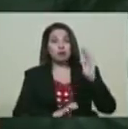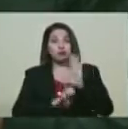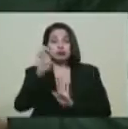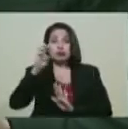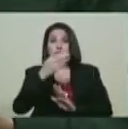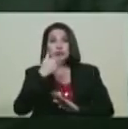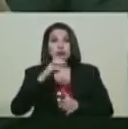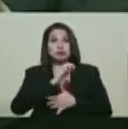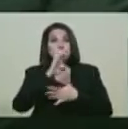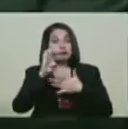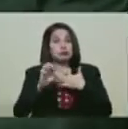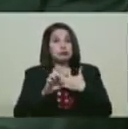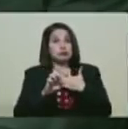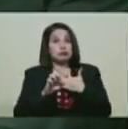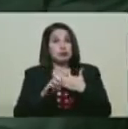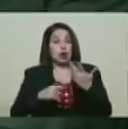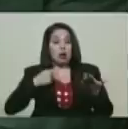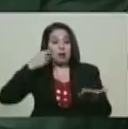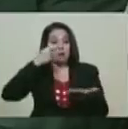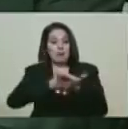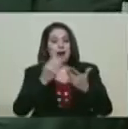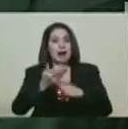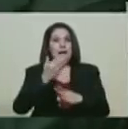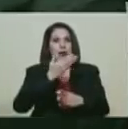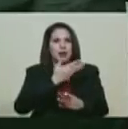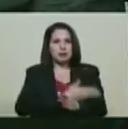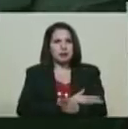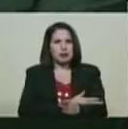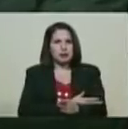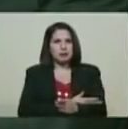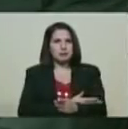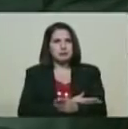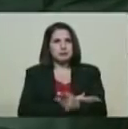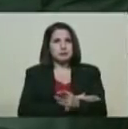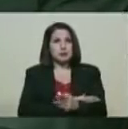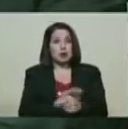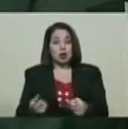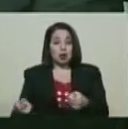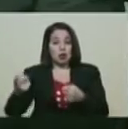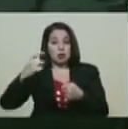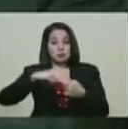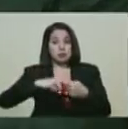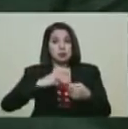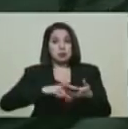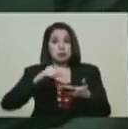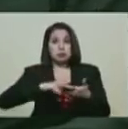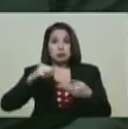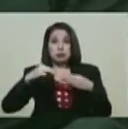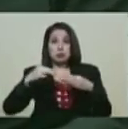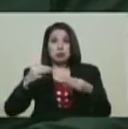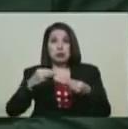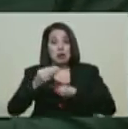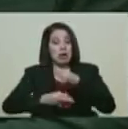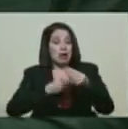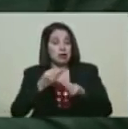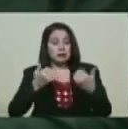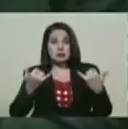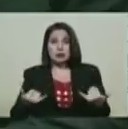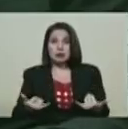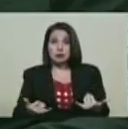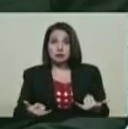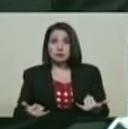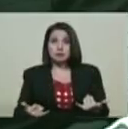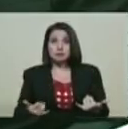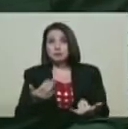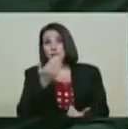la posibilidad de pagar los anticipos a tiempo, contratar a tiempo y ejecutar a tiempo. Eso es uno